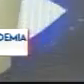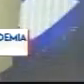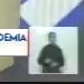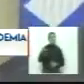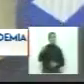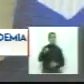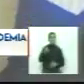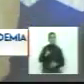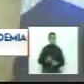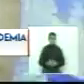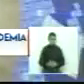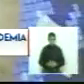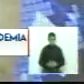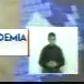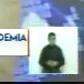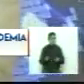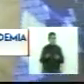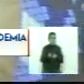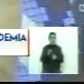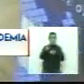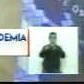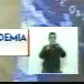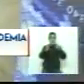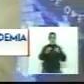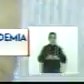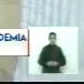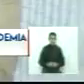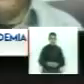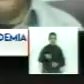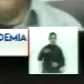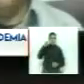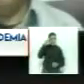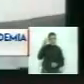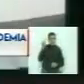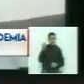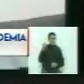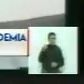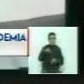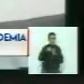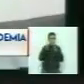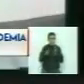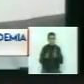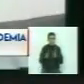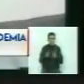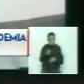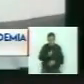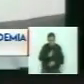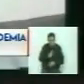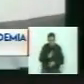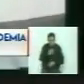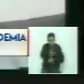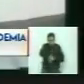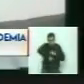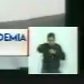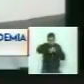Exactamente. Es decir, también es un llamado a la conciencia de la ciudadanía del autoconfinamiento. No es momento